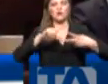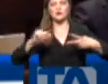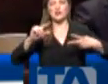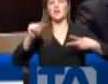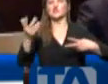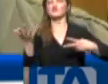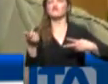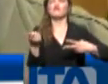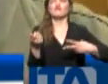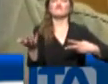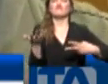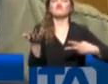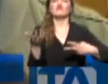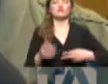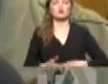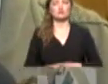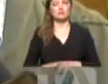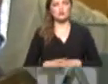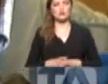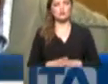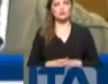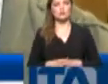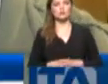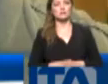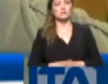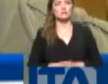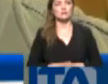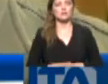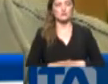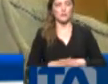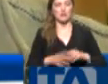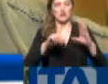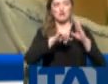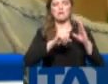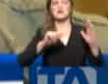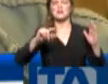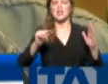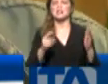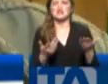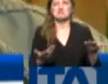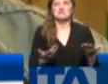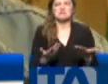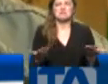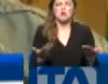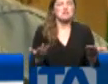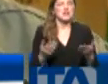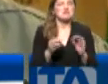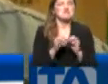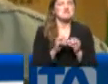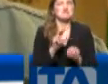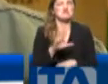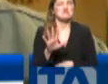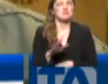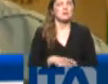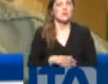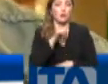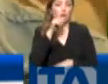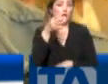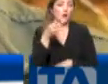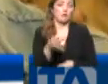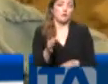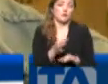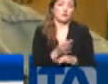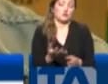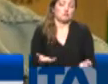campañas políticas. Y en la verificación del financiamiento irregular de campañas, las funciones o la falta de cumplimiento de